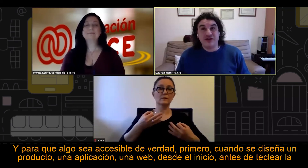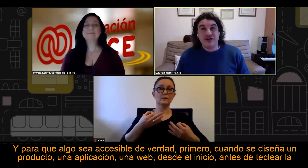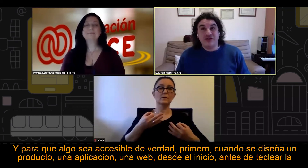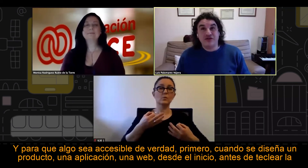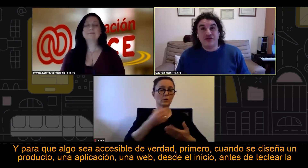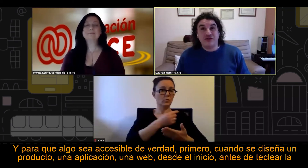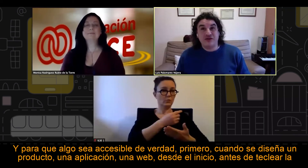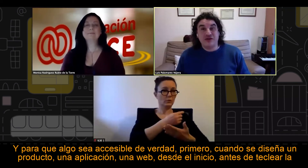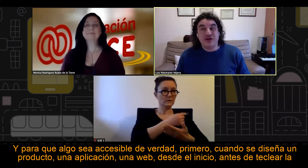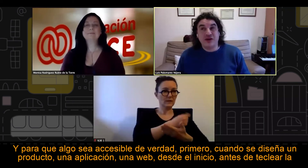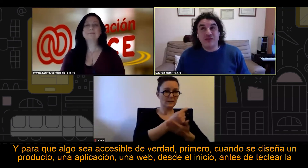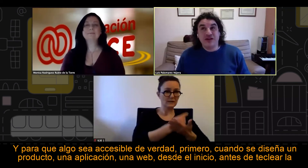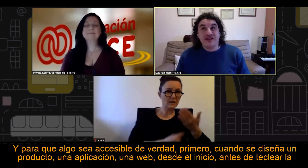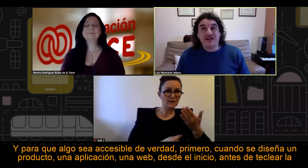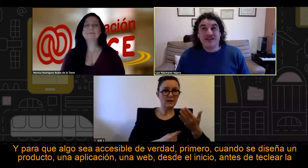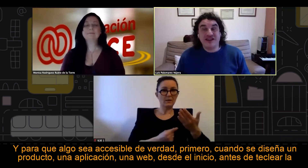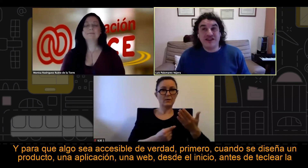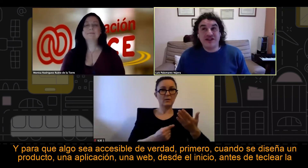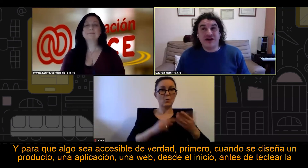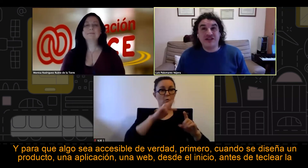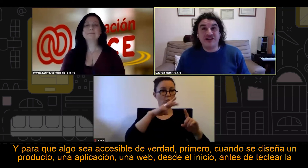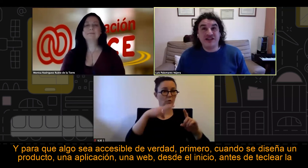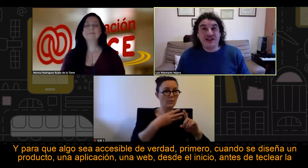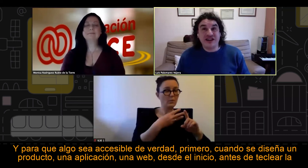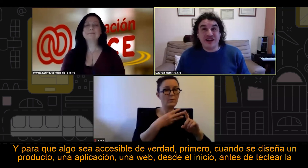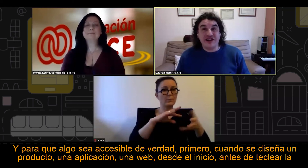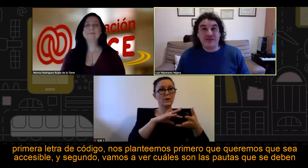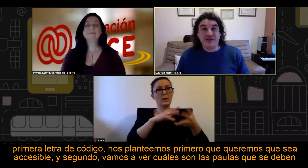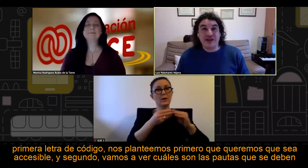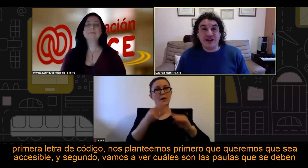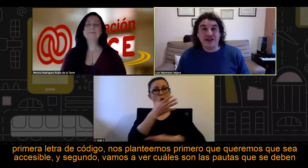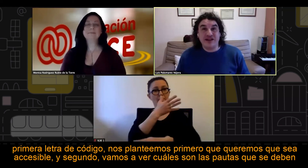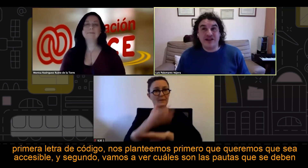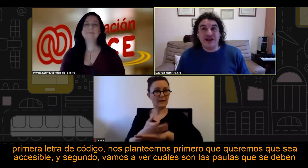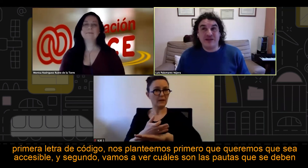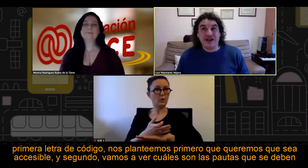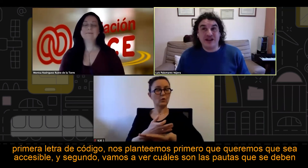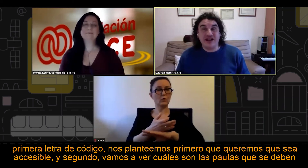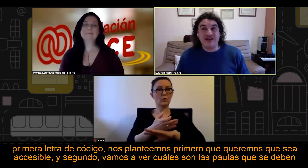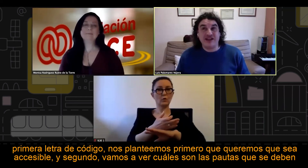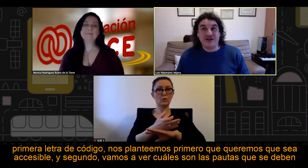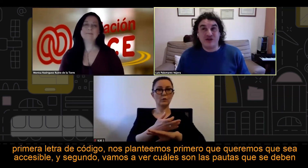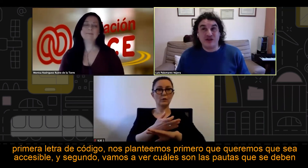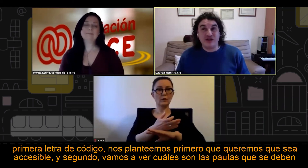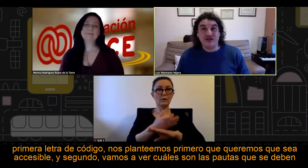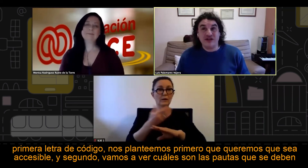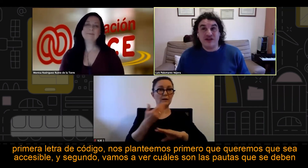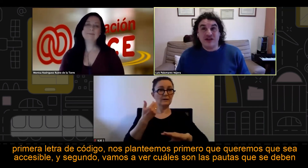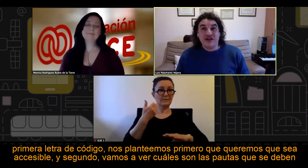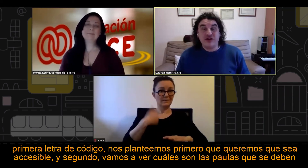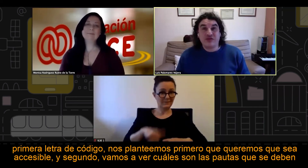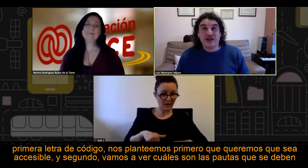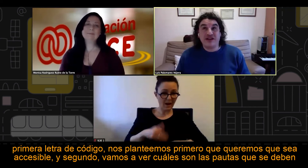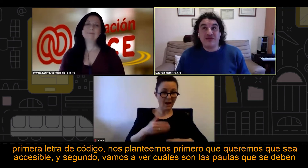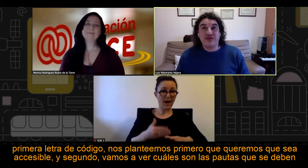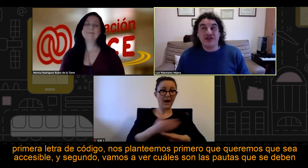aplicación, una web, desde el inicio, antes de teclear la primera letra de código,